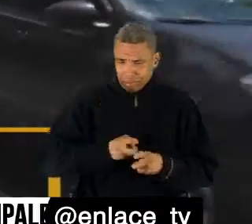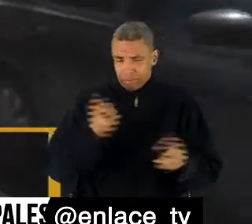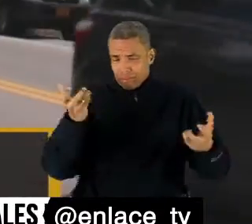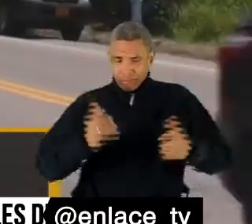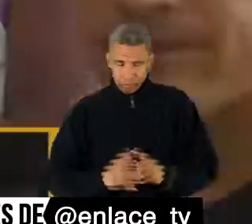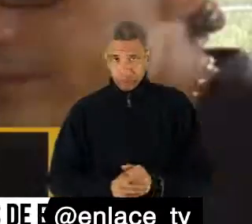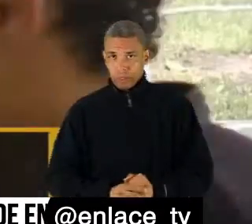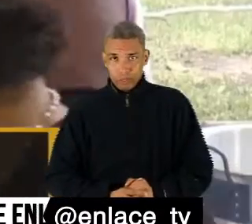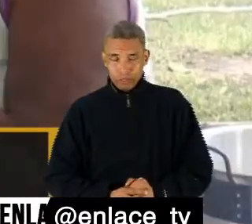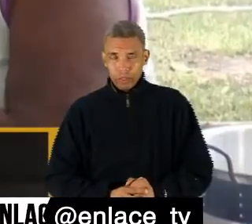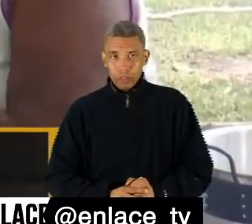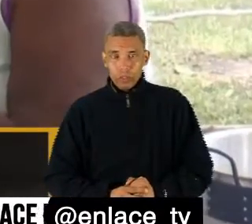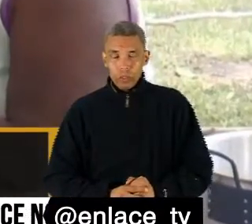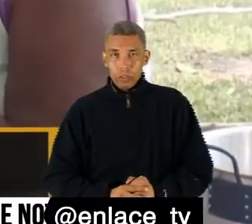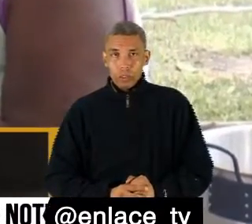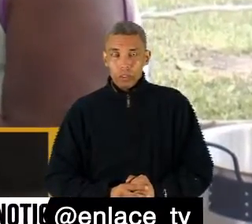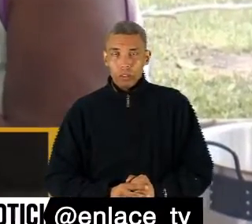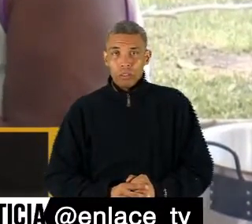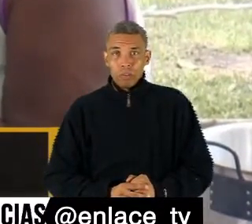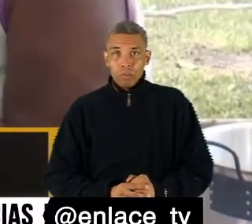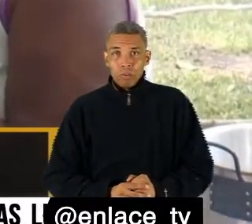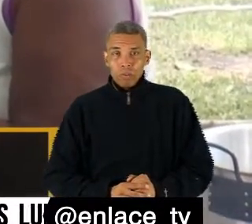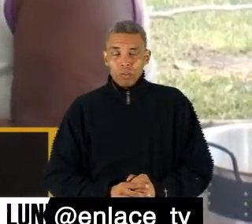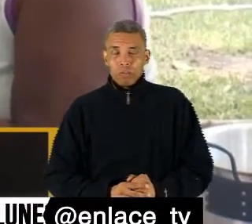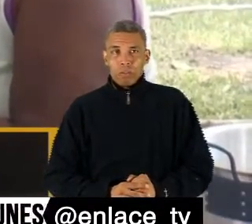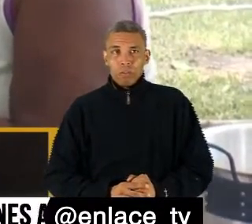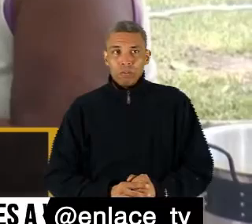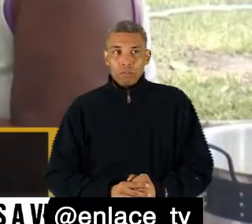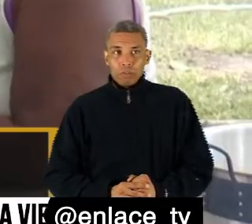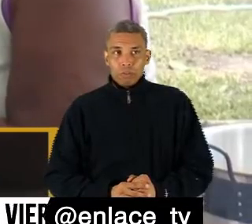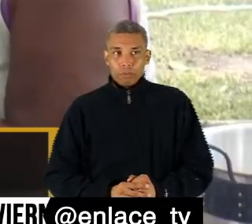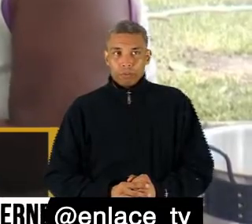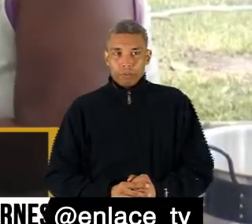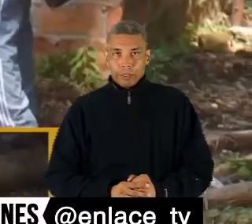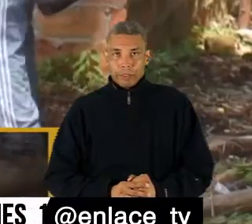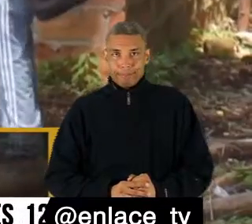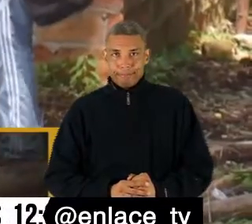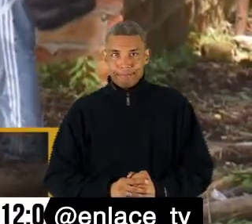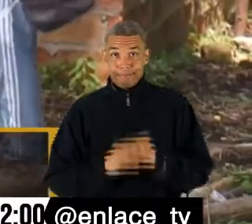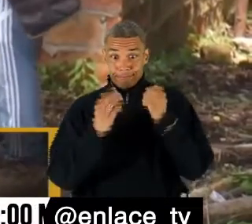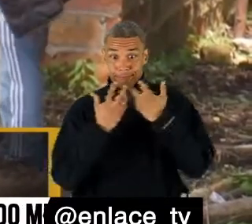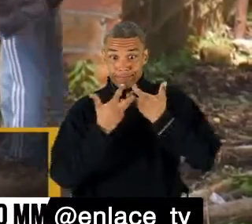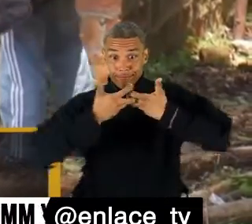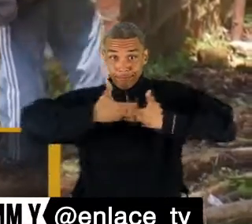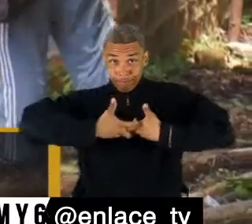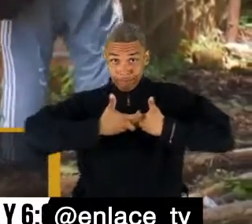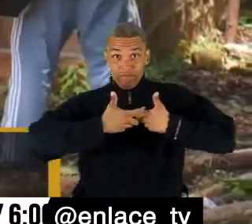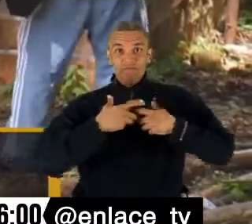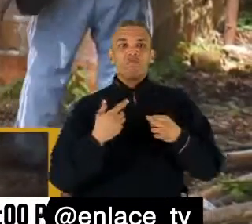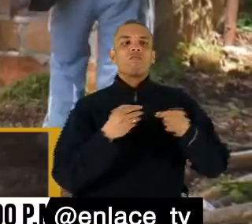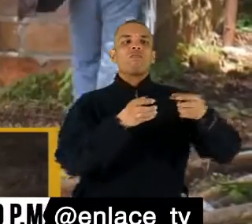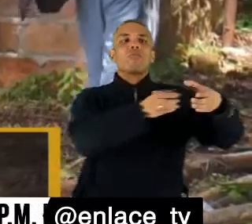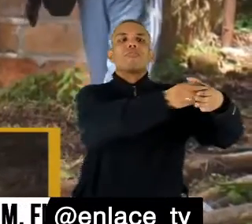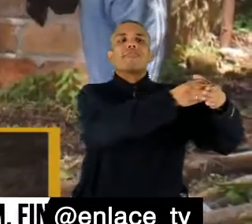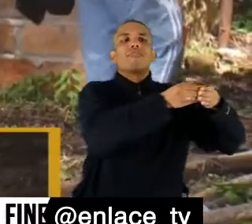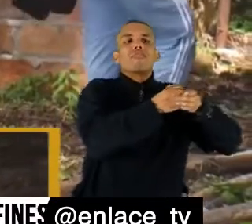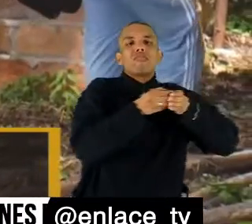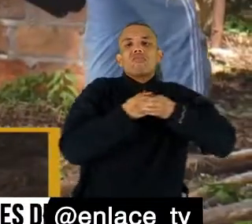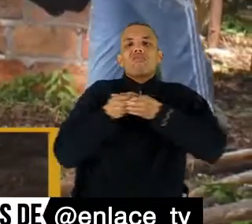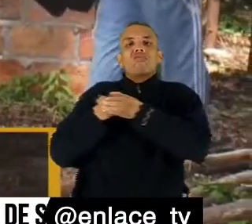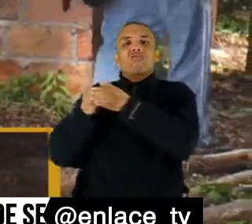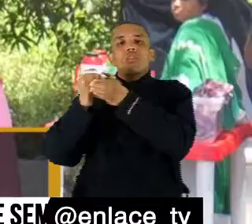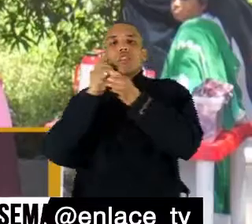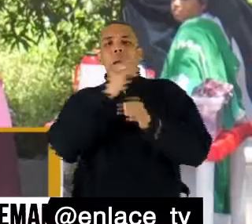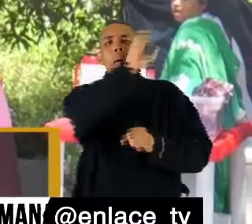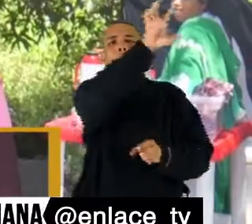campo pasa a ser tomado precisamente para los grandes empresarios, donde tienen posibilidades las multinacionales que